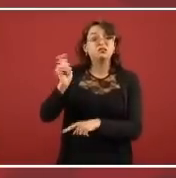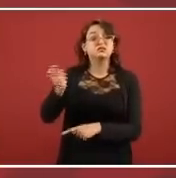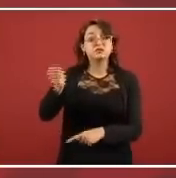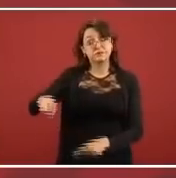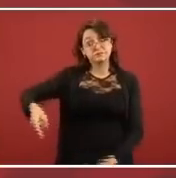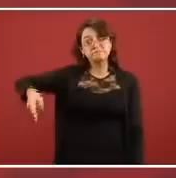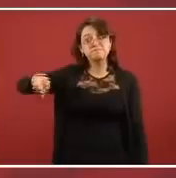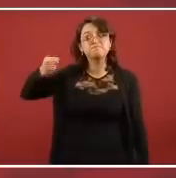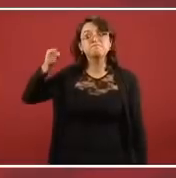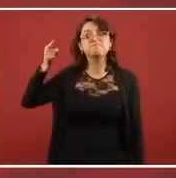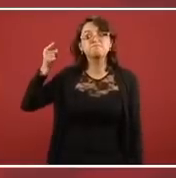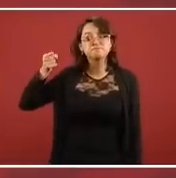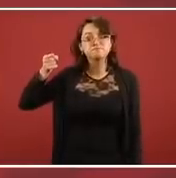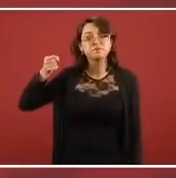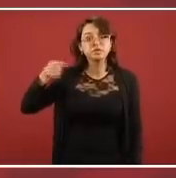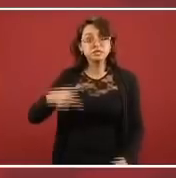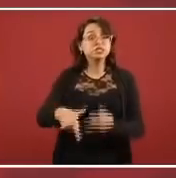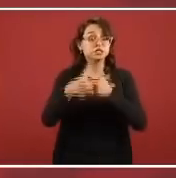que si